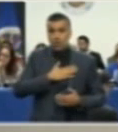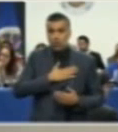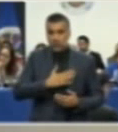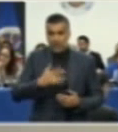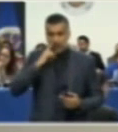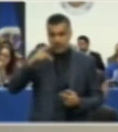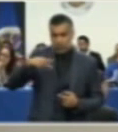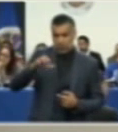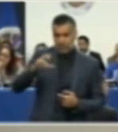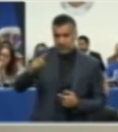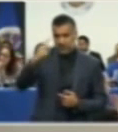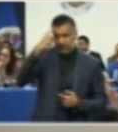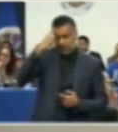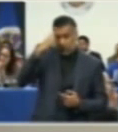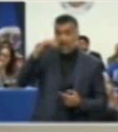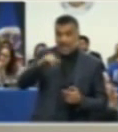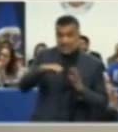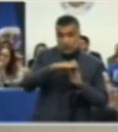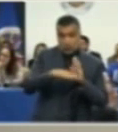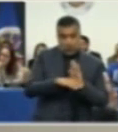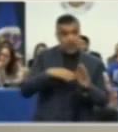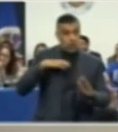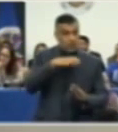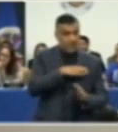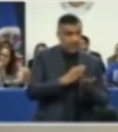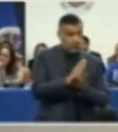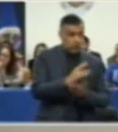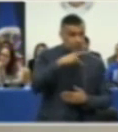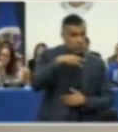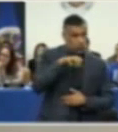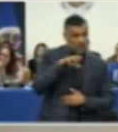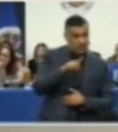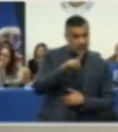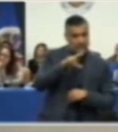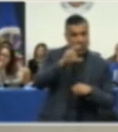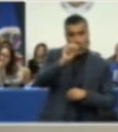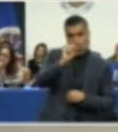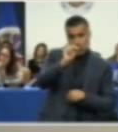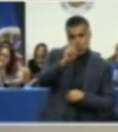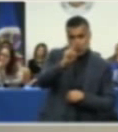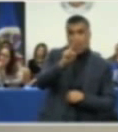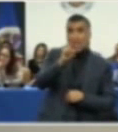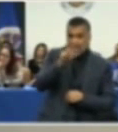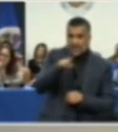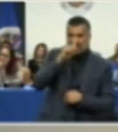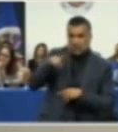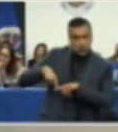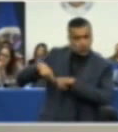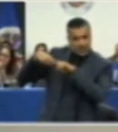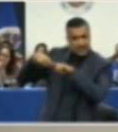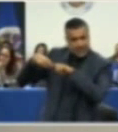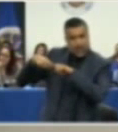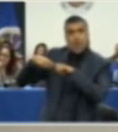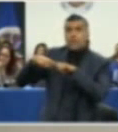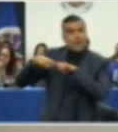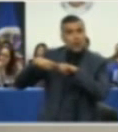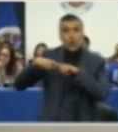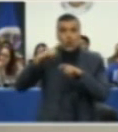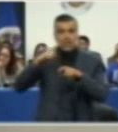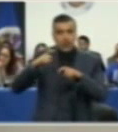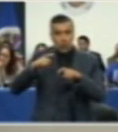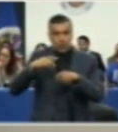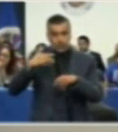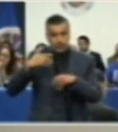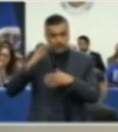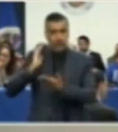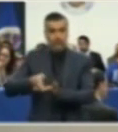mental e intelectual. Esa norma, a requerimiento del Comité de Derechos de Personas con Discapacidad de Naciones Unidas, ha sido suspendida, pero no ha sido